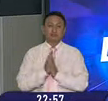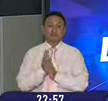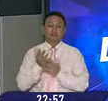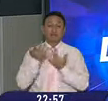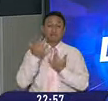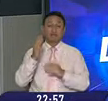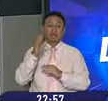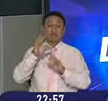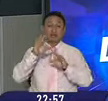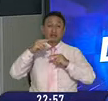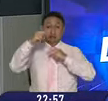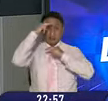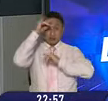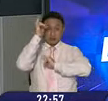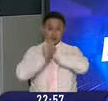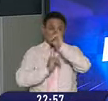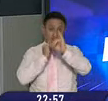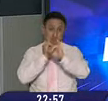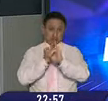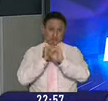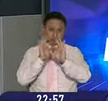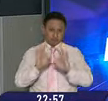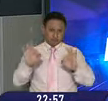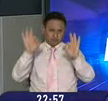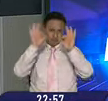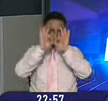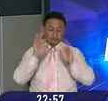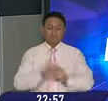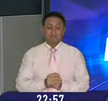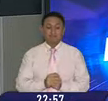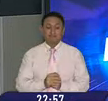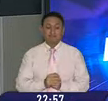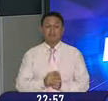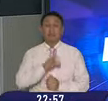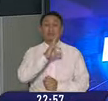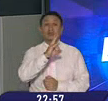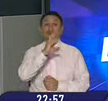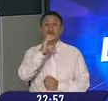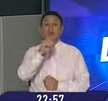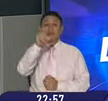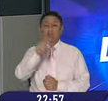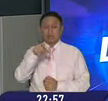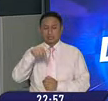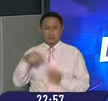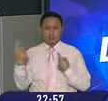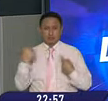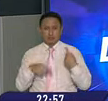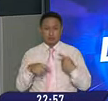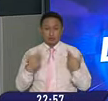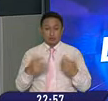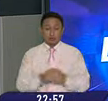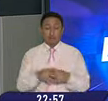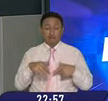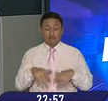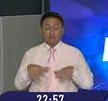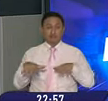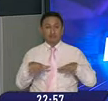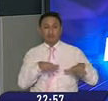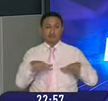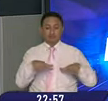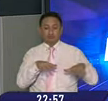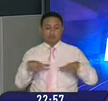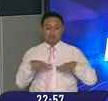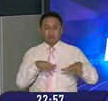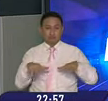En lo más destacado del acontecer internacional, cerca de 70 personas resultaron heridas tras un sismo de 6 grados de